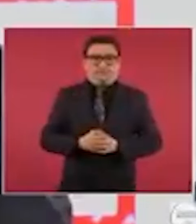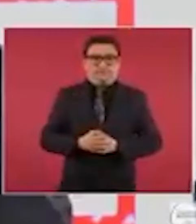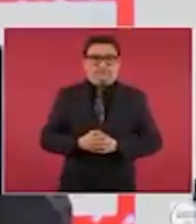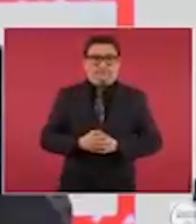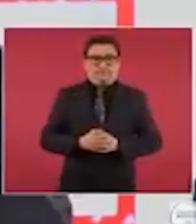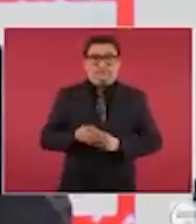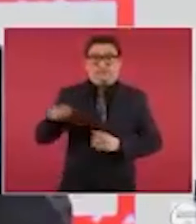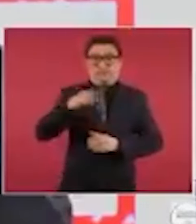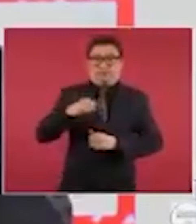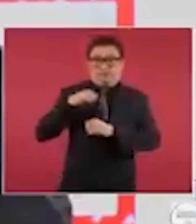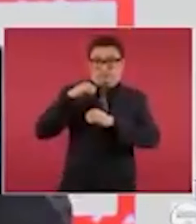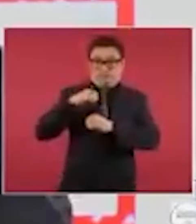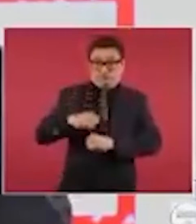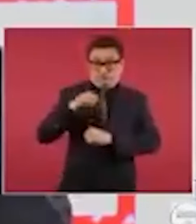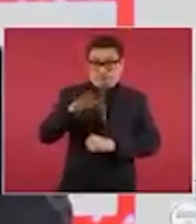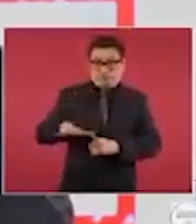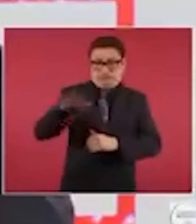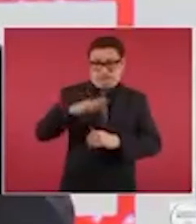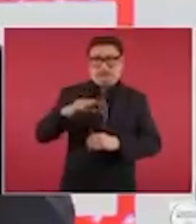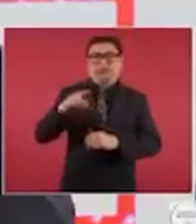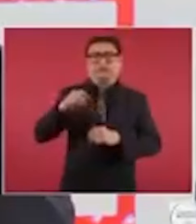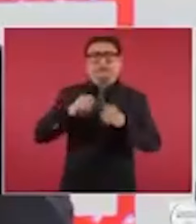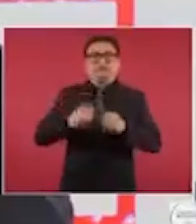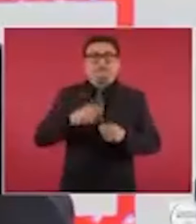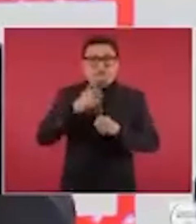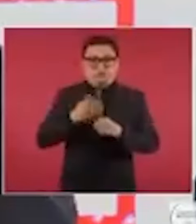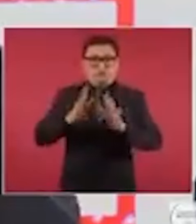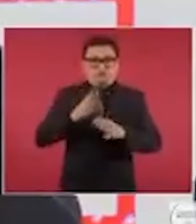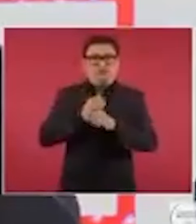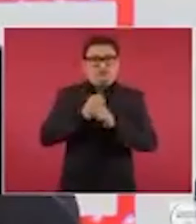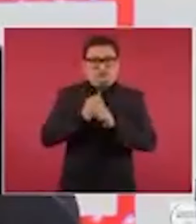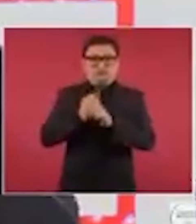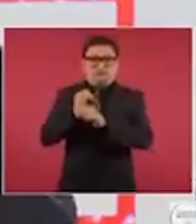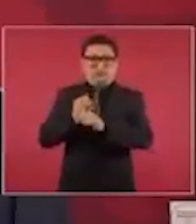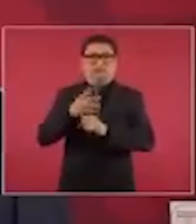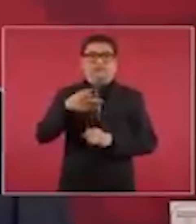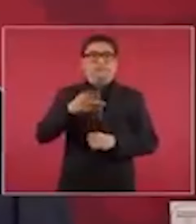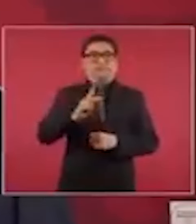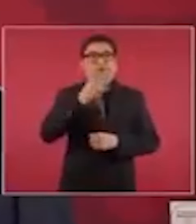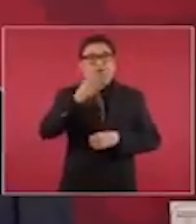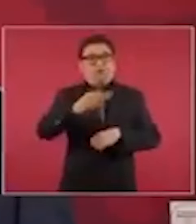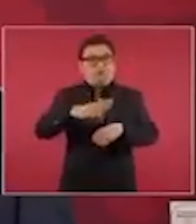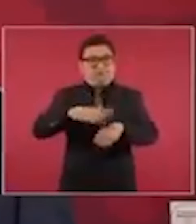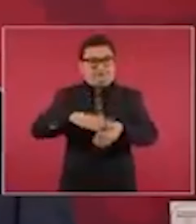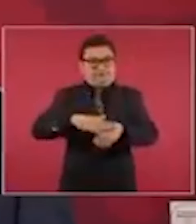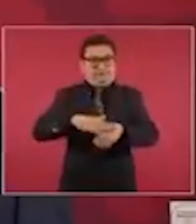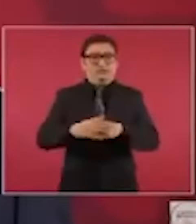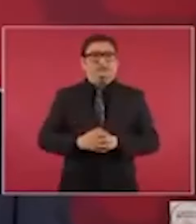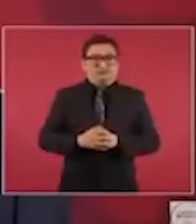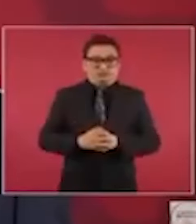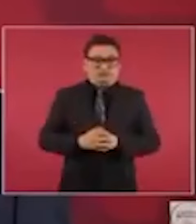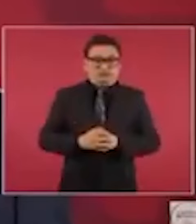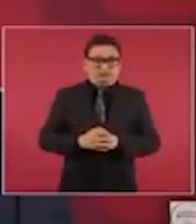que no se descarta que el móvil del asesinato sea venganza política y aseveró que ya tienen diferentes indicios, testimonios y